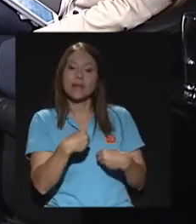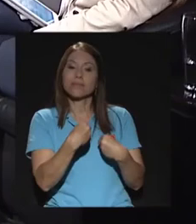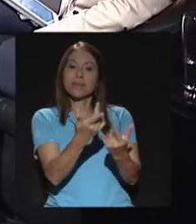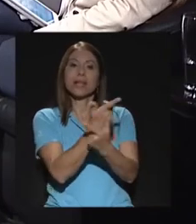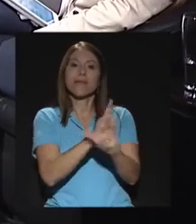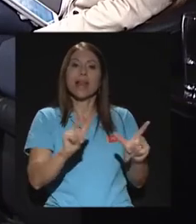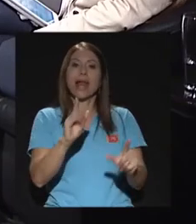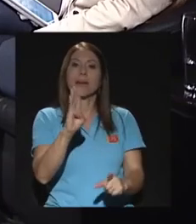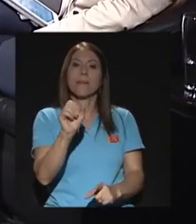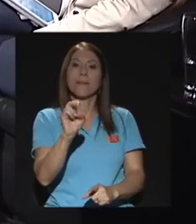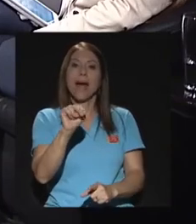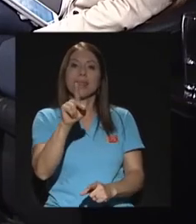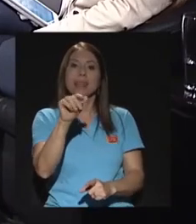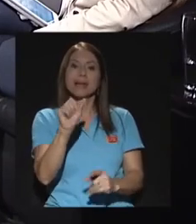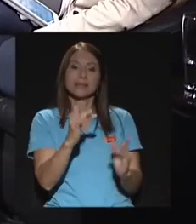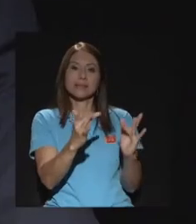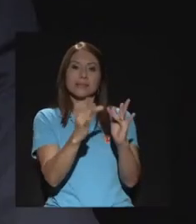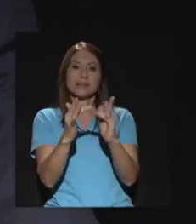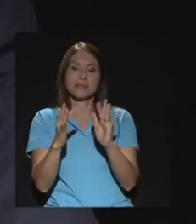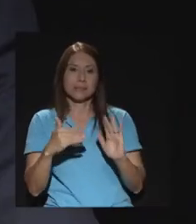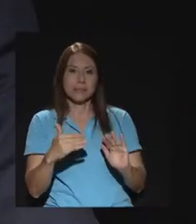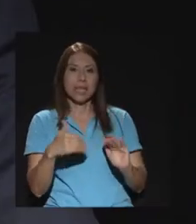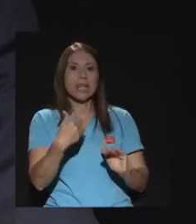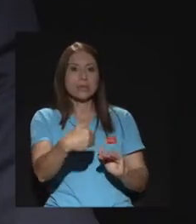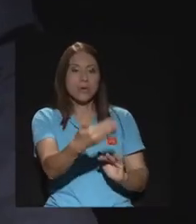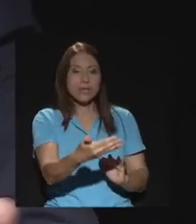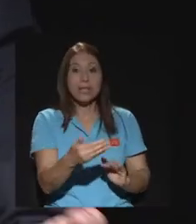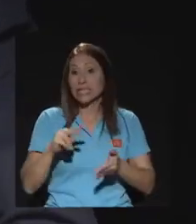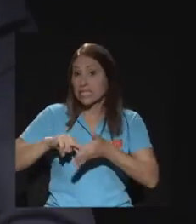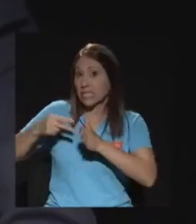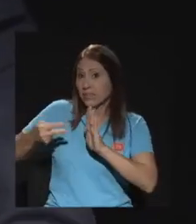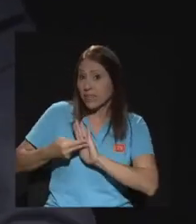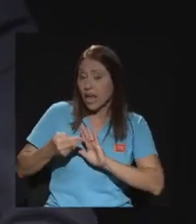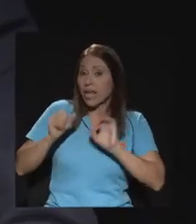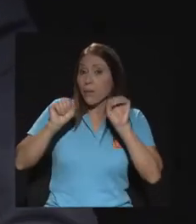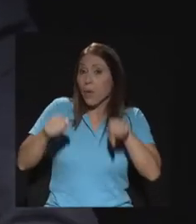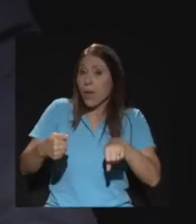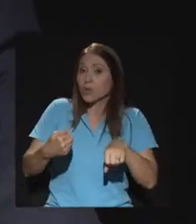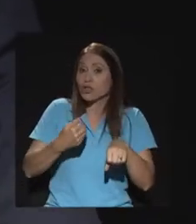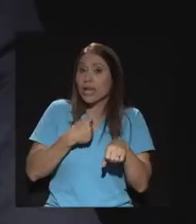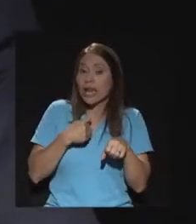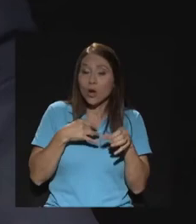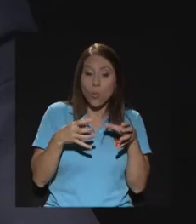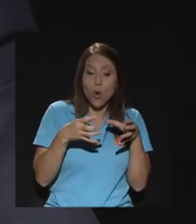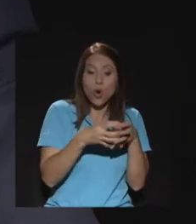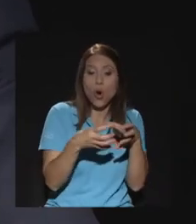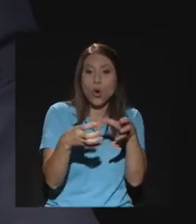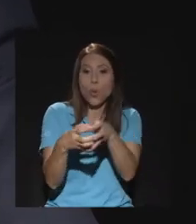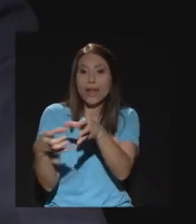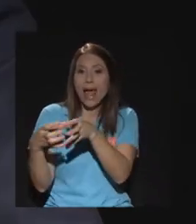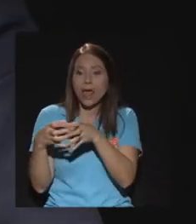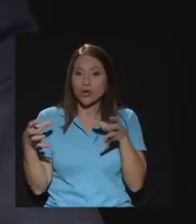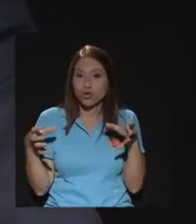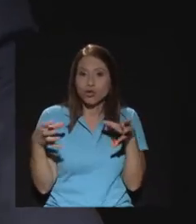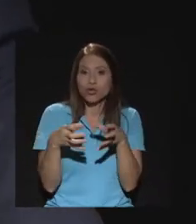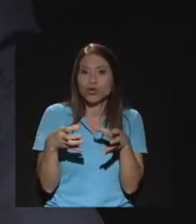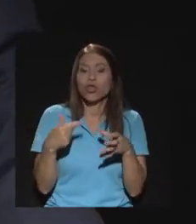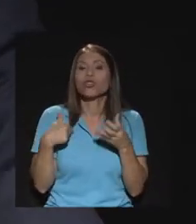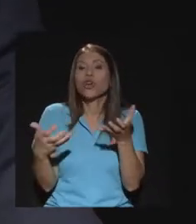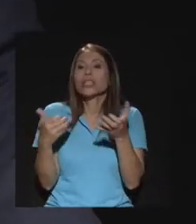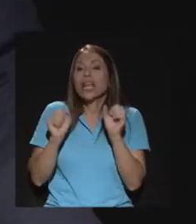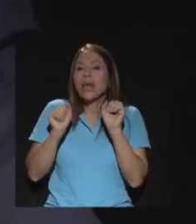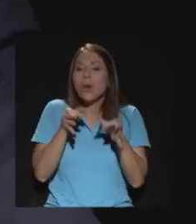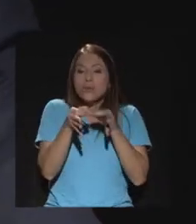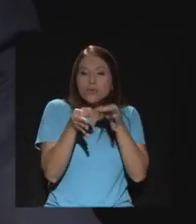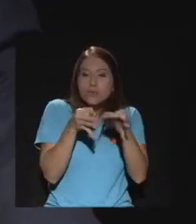solo después... Esto significaría que podamos tener un escenario de conglomerados. Yo quisiera que le podamos dar como el ABC, por lo menos a